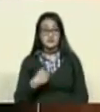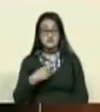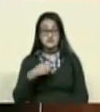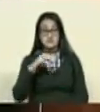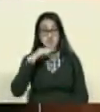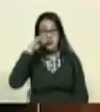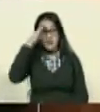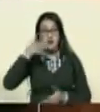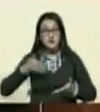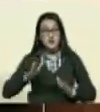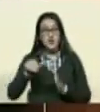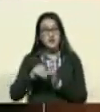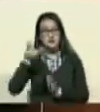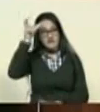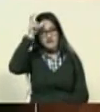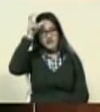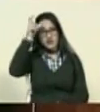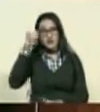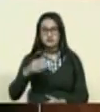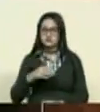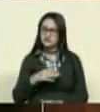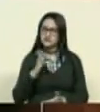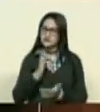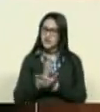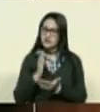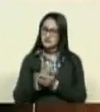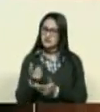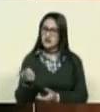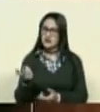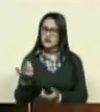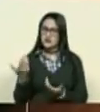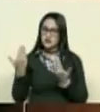Falcón, y ellos me decían,